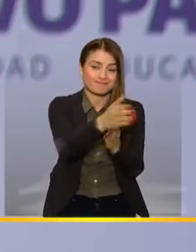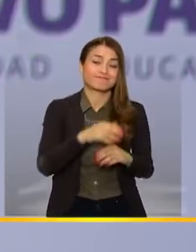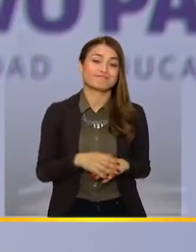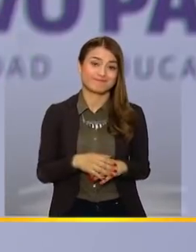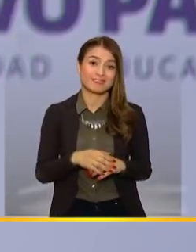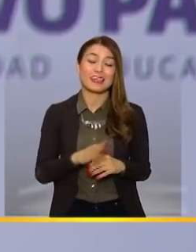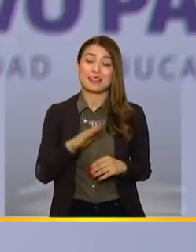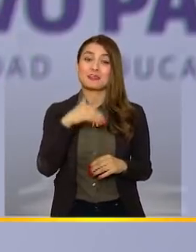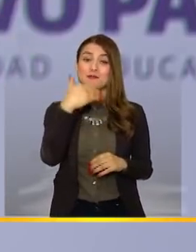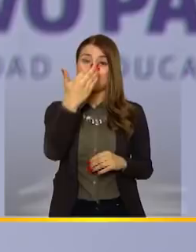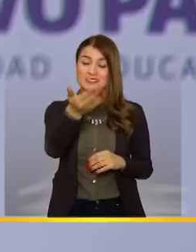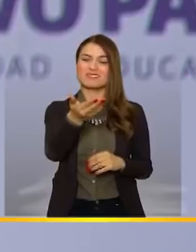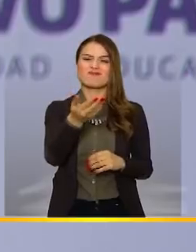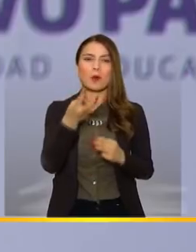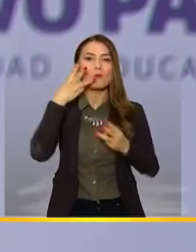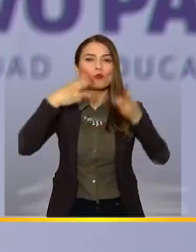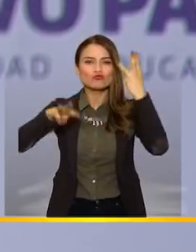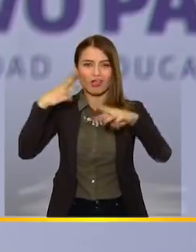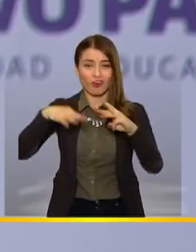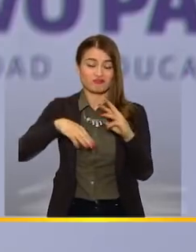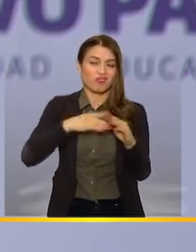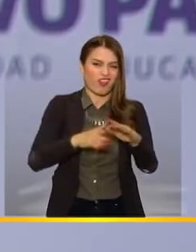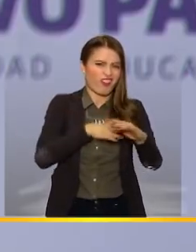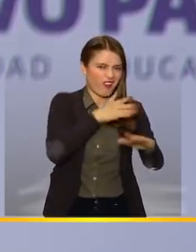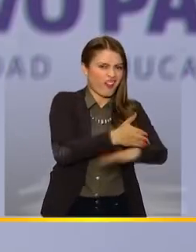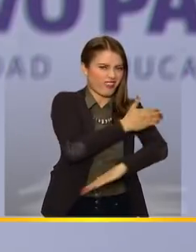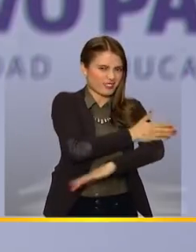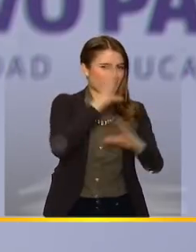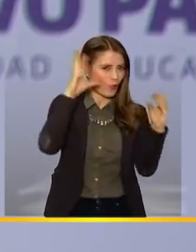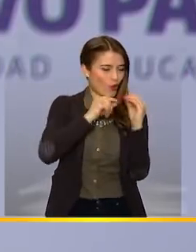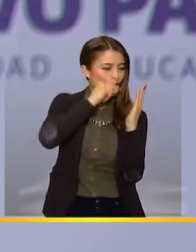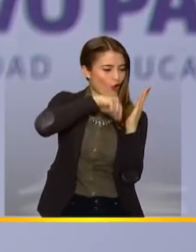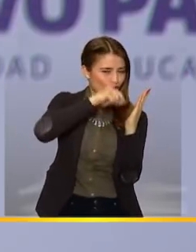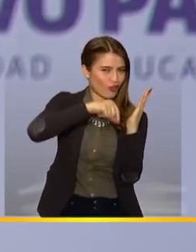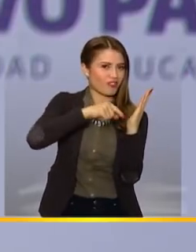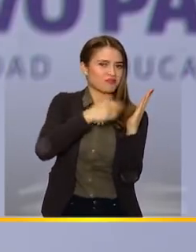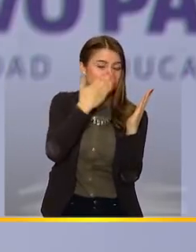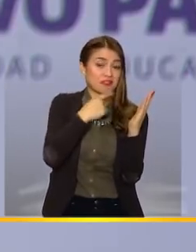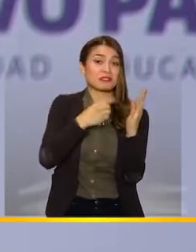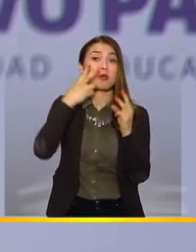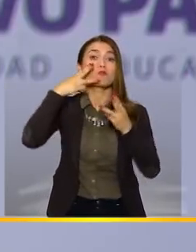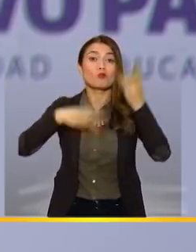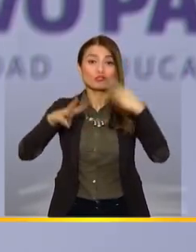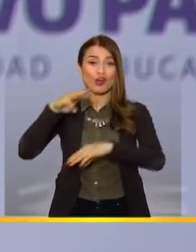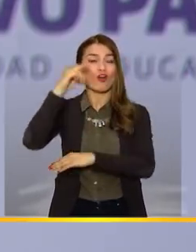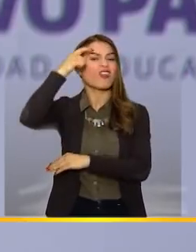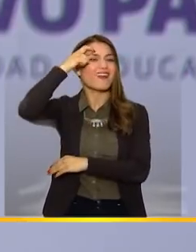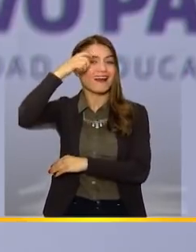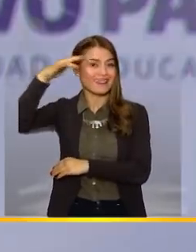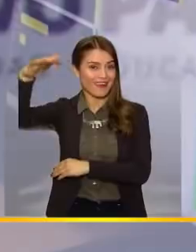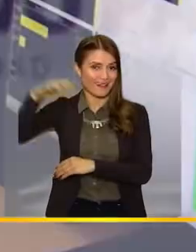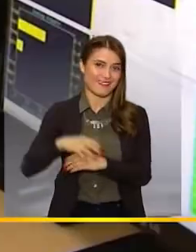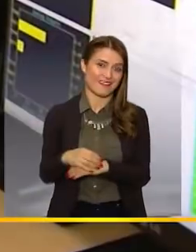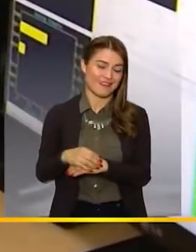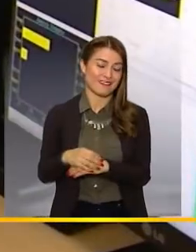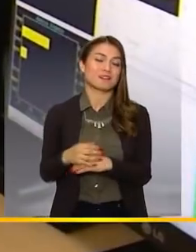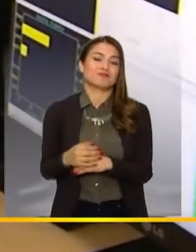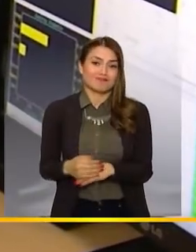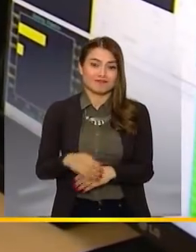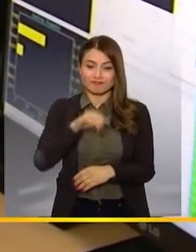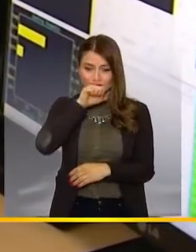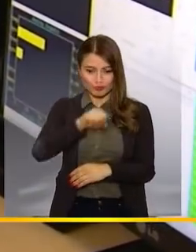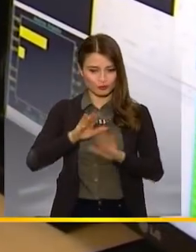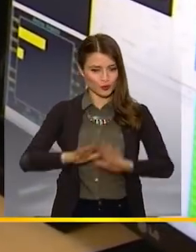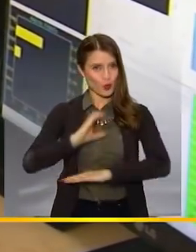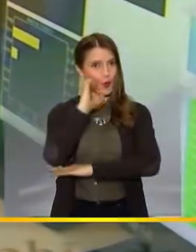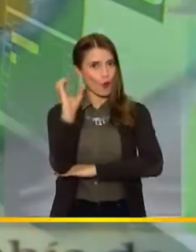el contrato, un gran museo, un museo para Cartagena, un museo para Colombia, un